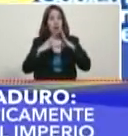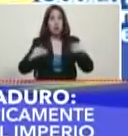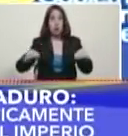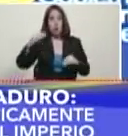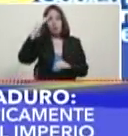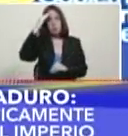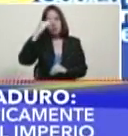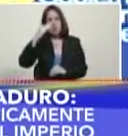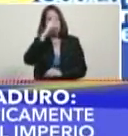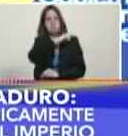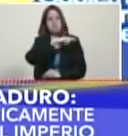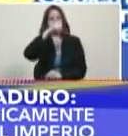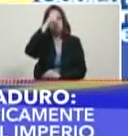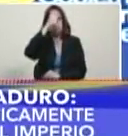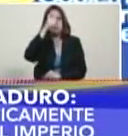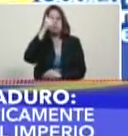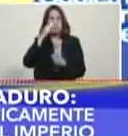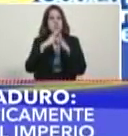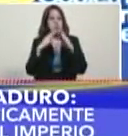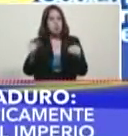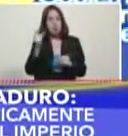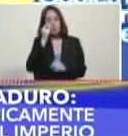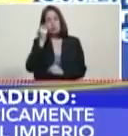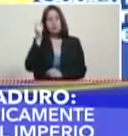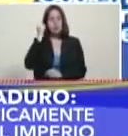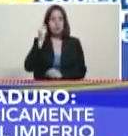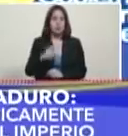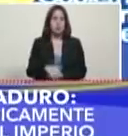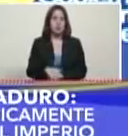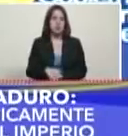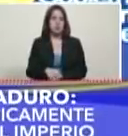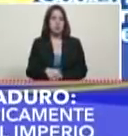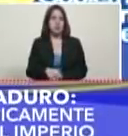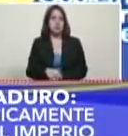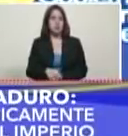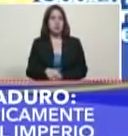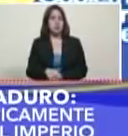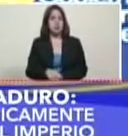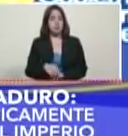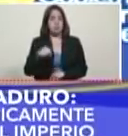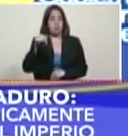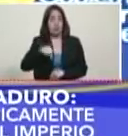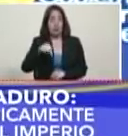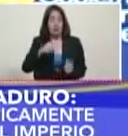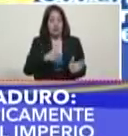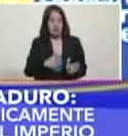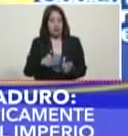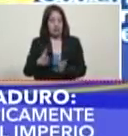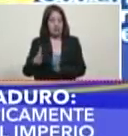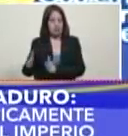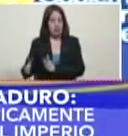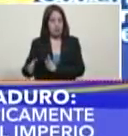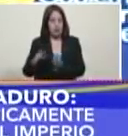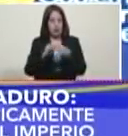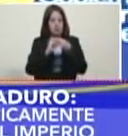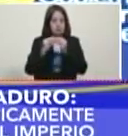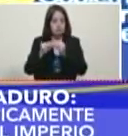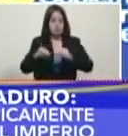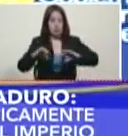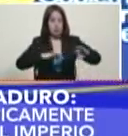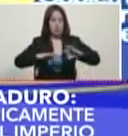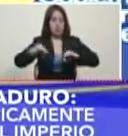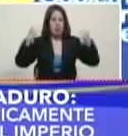soldados y a las soldadas de nuestra patria. En toda esta etapa donde estuvimos preparando los ejercicios